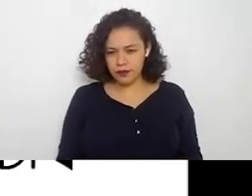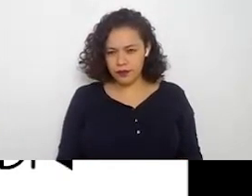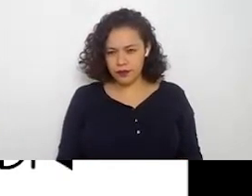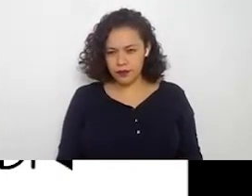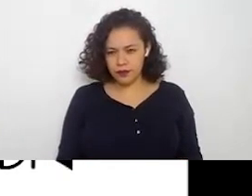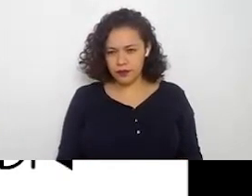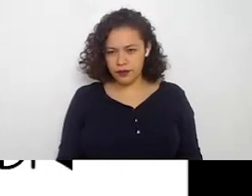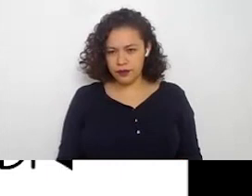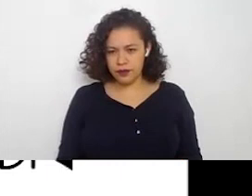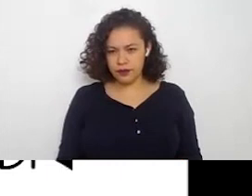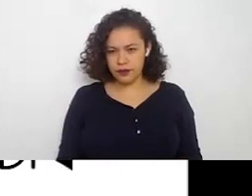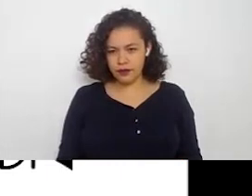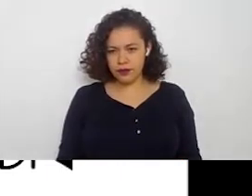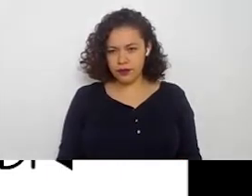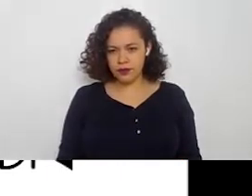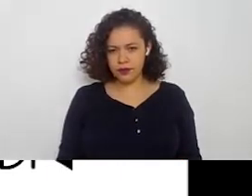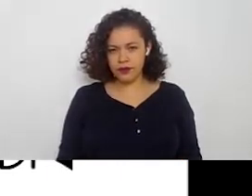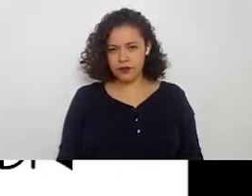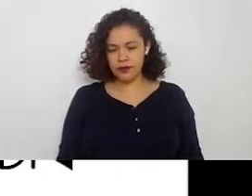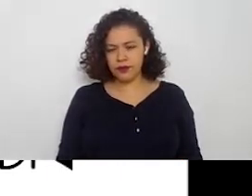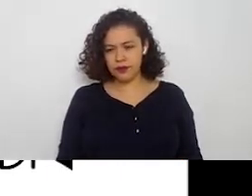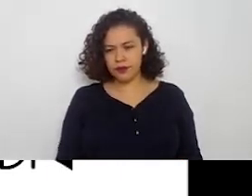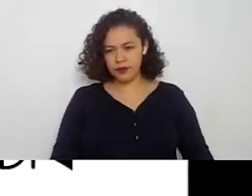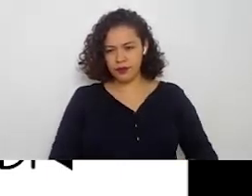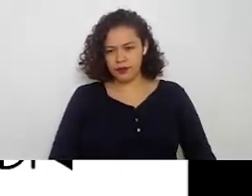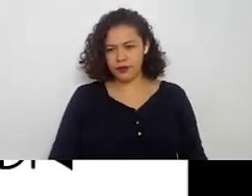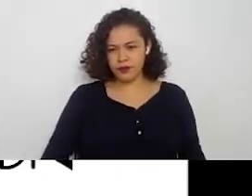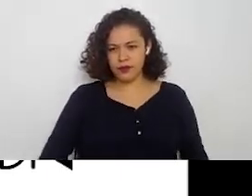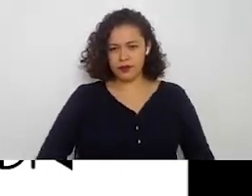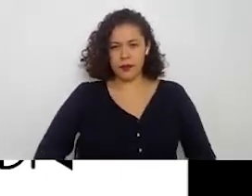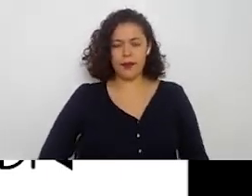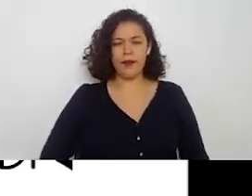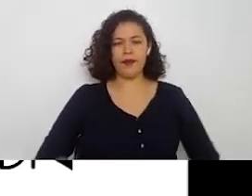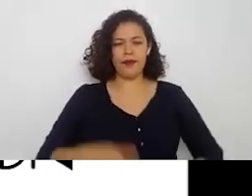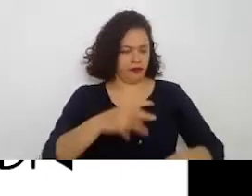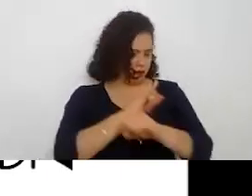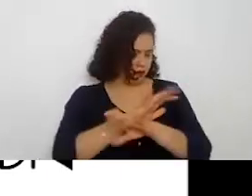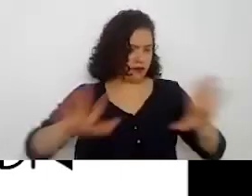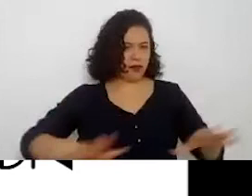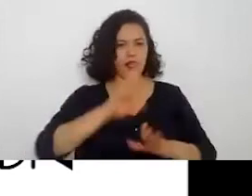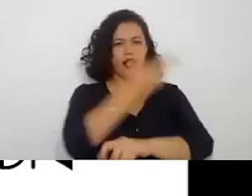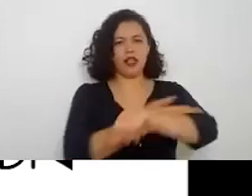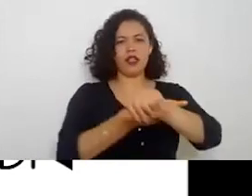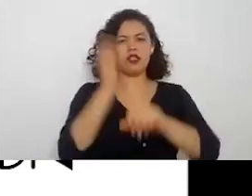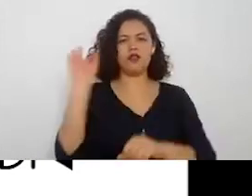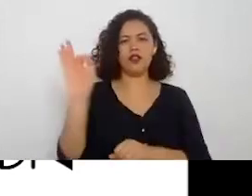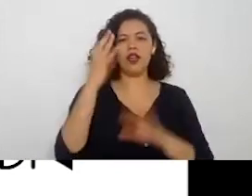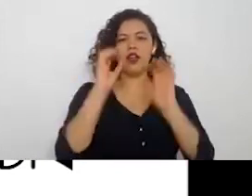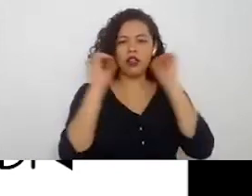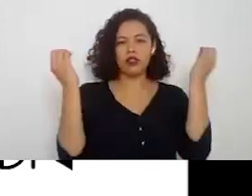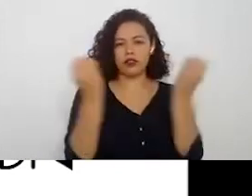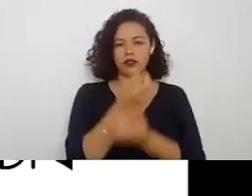Y pues aquí tenemos un dato directamente de lo que es el Registro Federal de las Organizaciones, es el